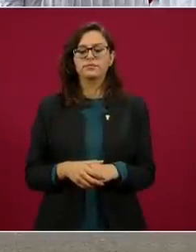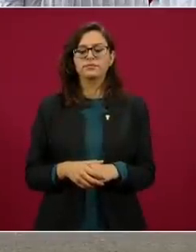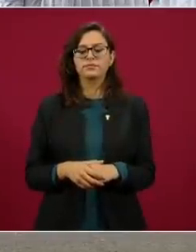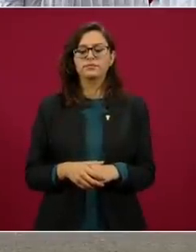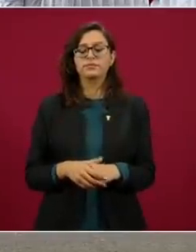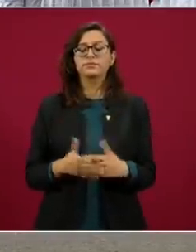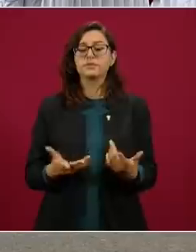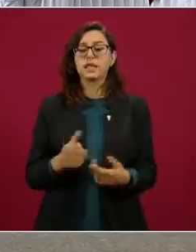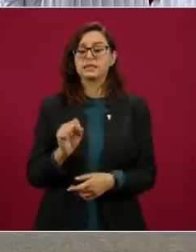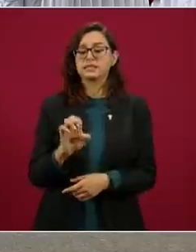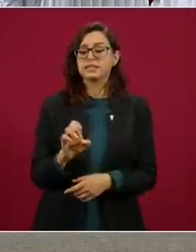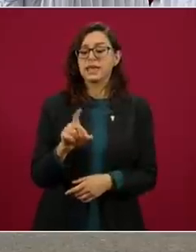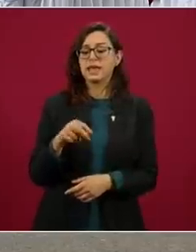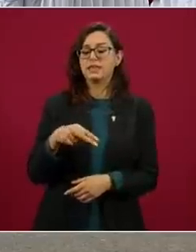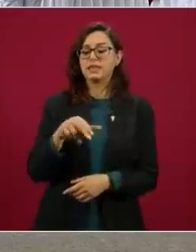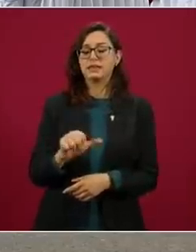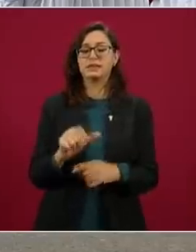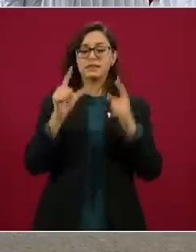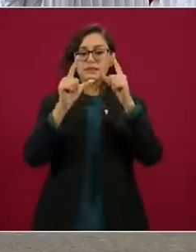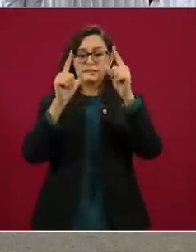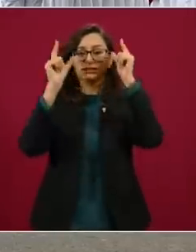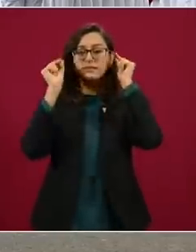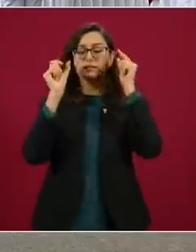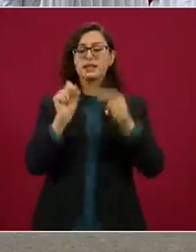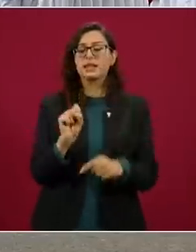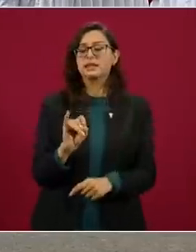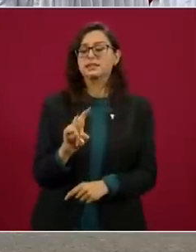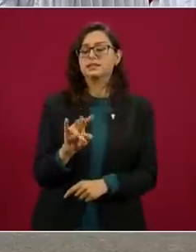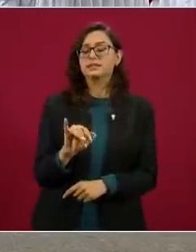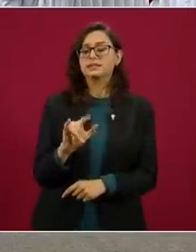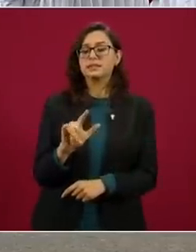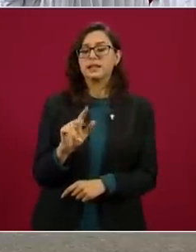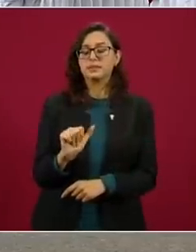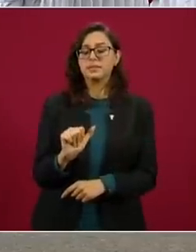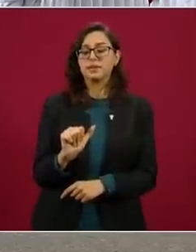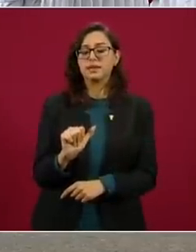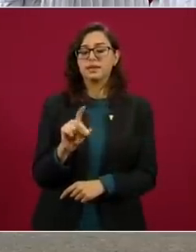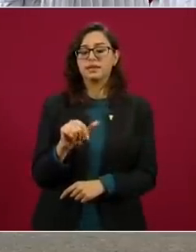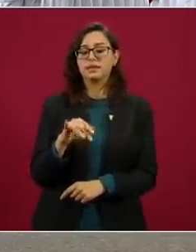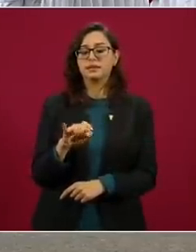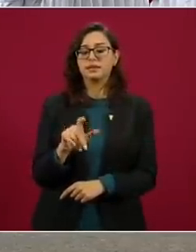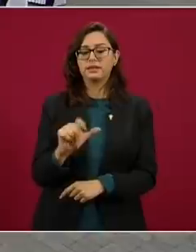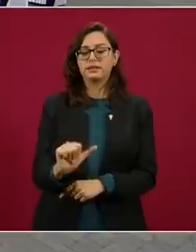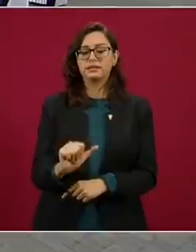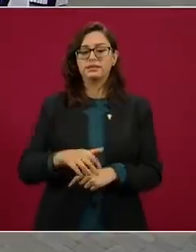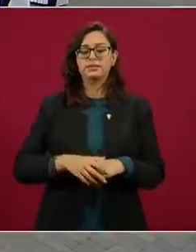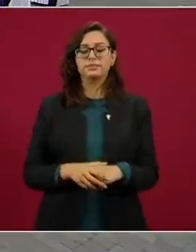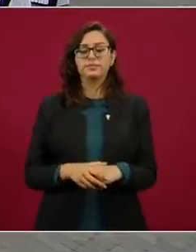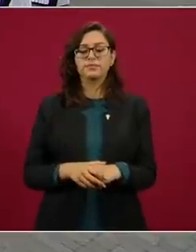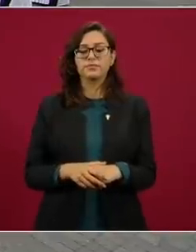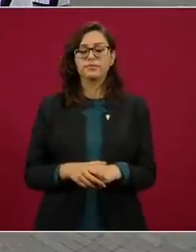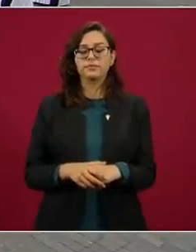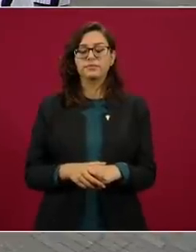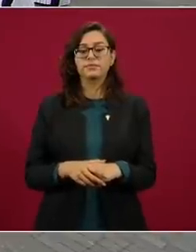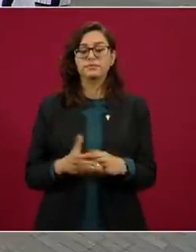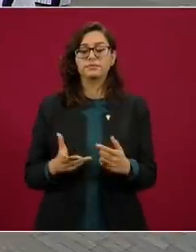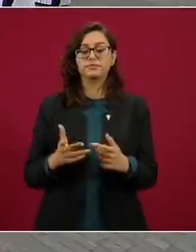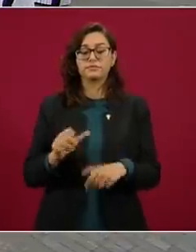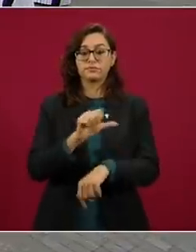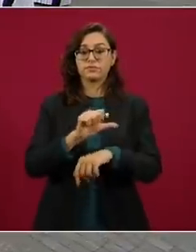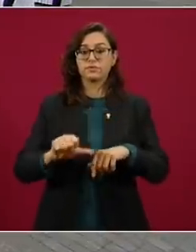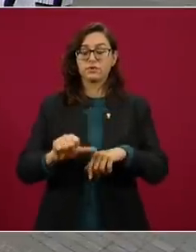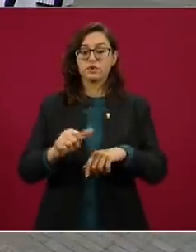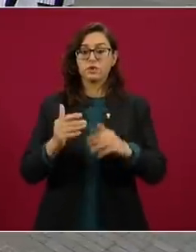defensa nacional enfermera silvia gabriela aldecoa ríos mayor médico cirujano